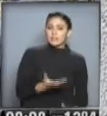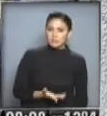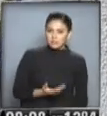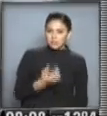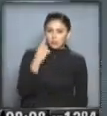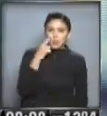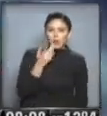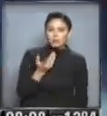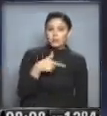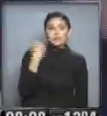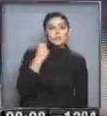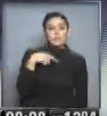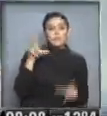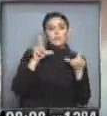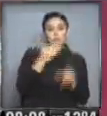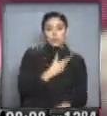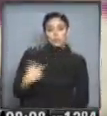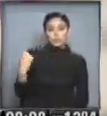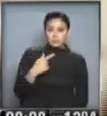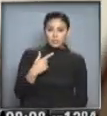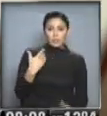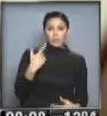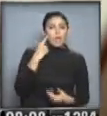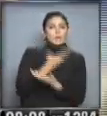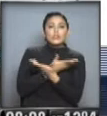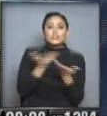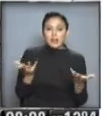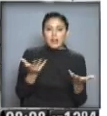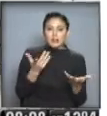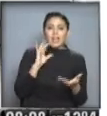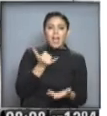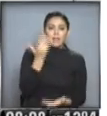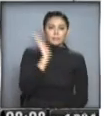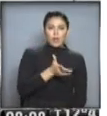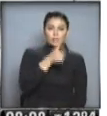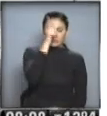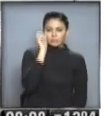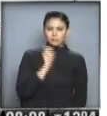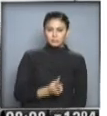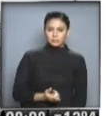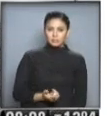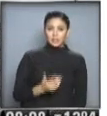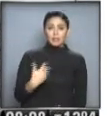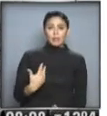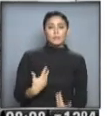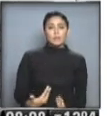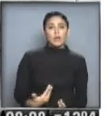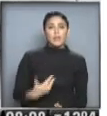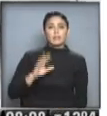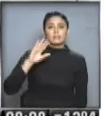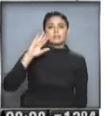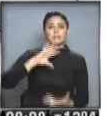muy importante que la televisión pública visibilice la violencia institucional y de alguna manera trate de que en el